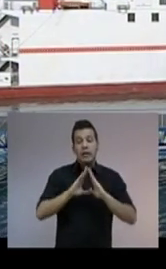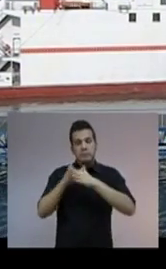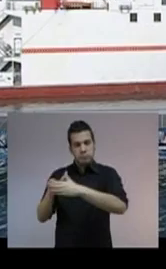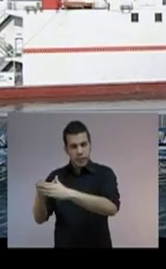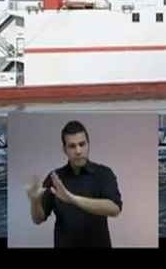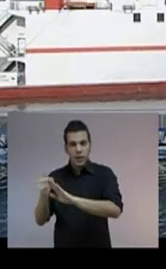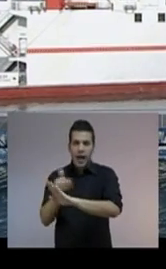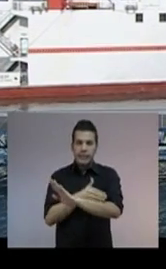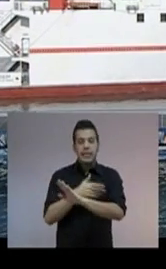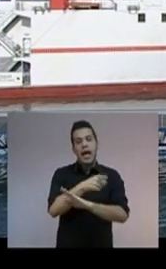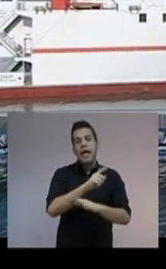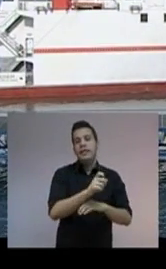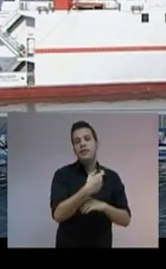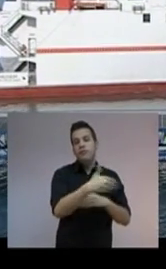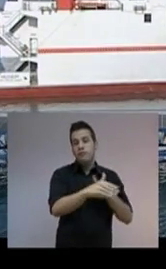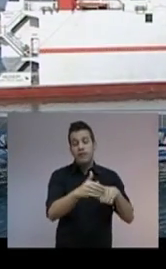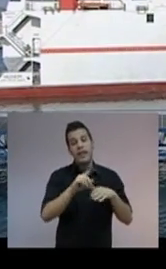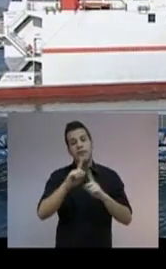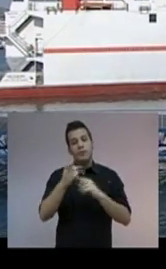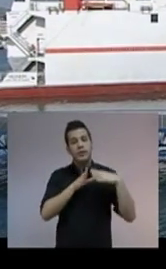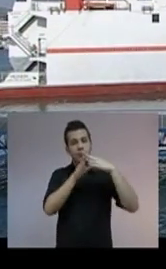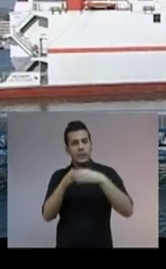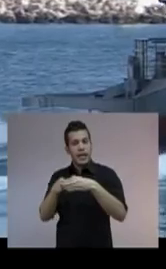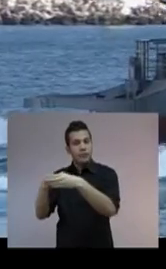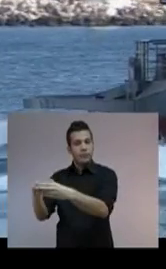amarras y disfrutar de un trayecto agradable.